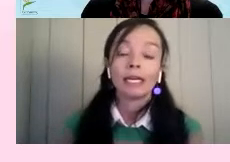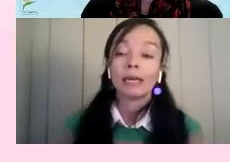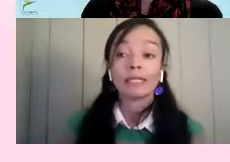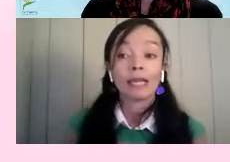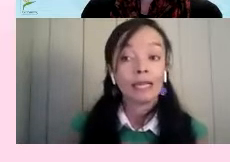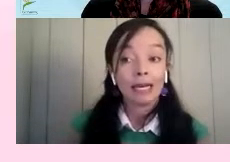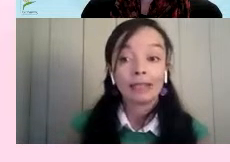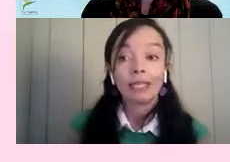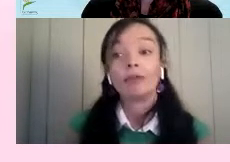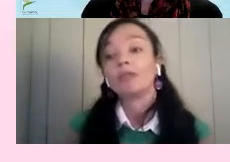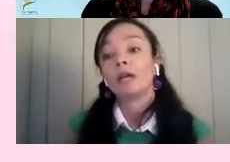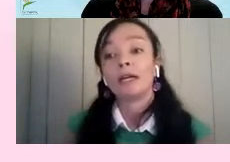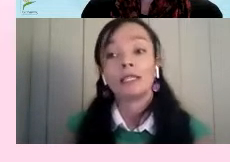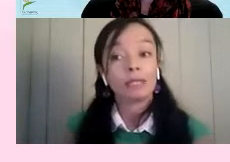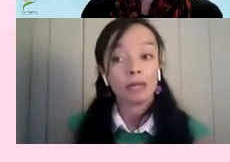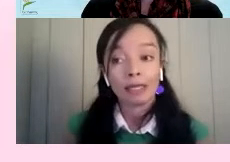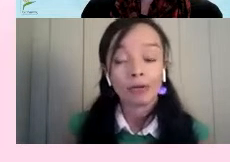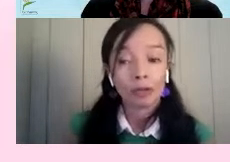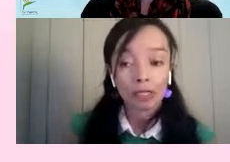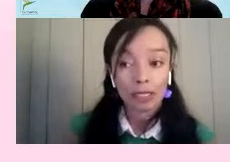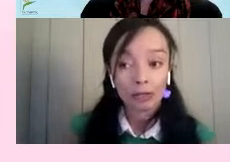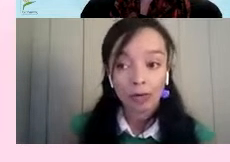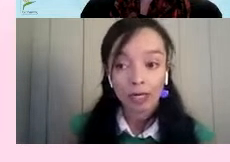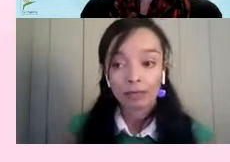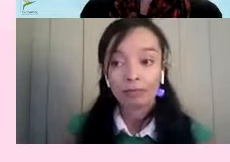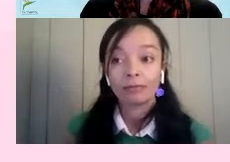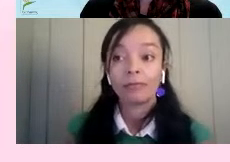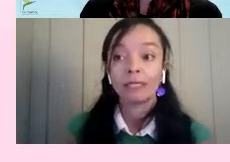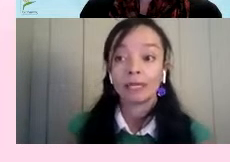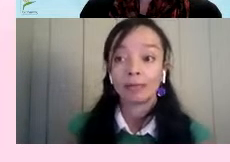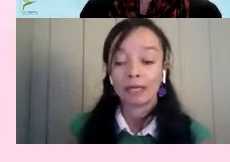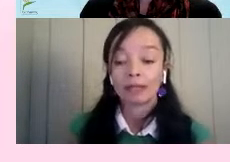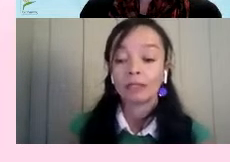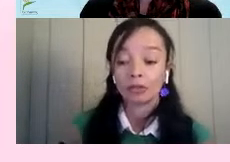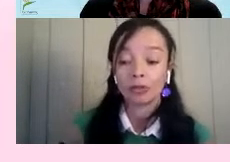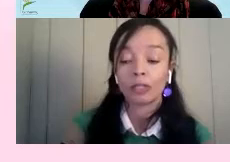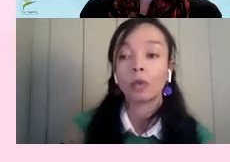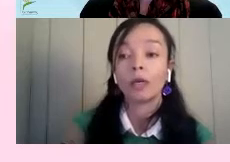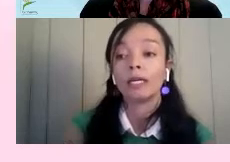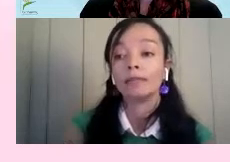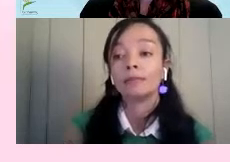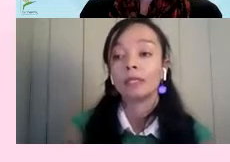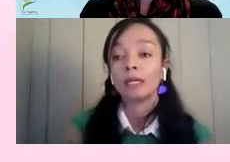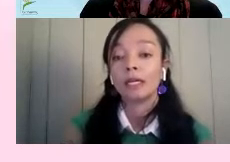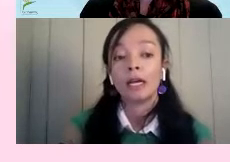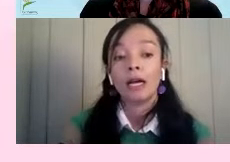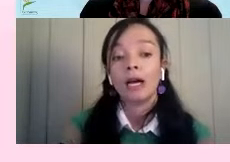que más adelante le va a ayudar, especialmente cuando vaya a la escuela. Va a ser más exitoso en la escuela.